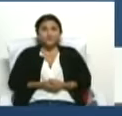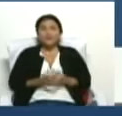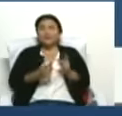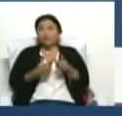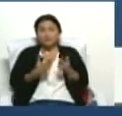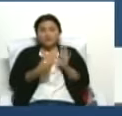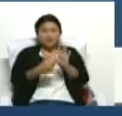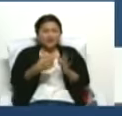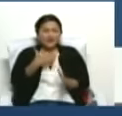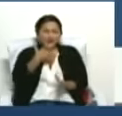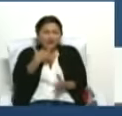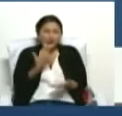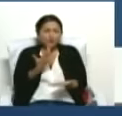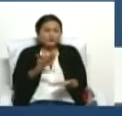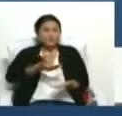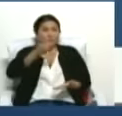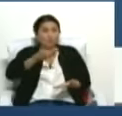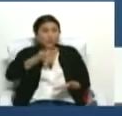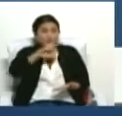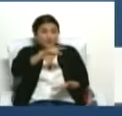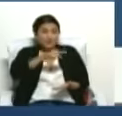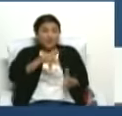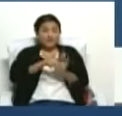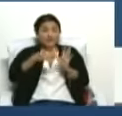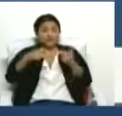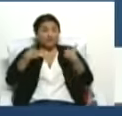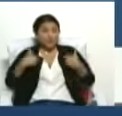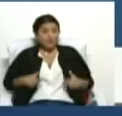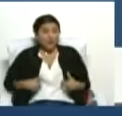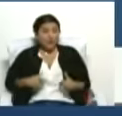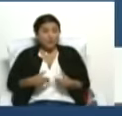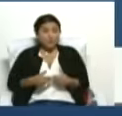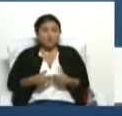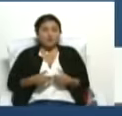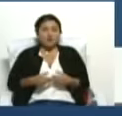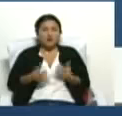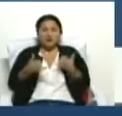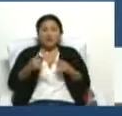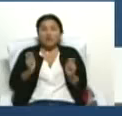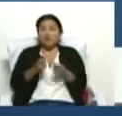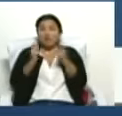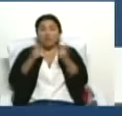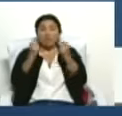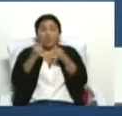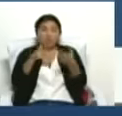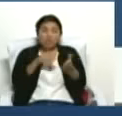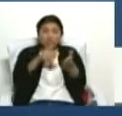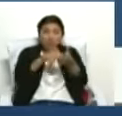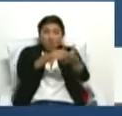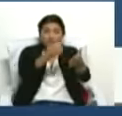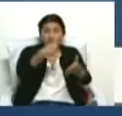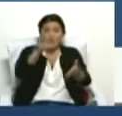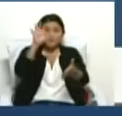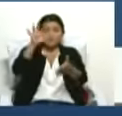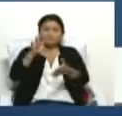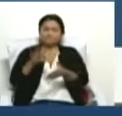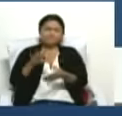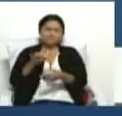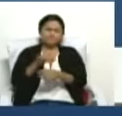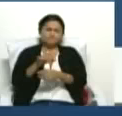sagrado, tan místico, como es el tema de los derechos humanos, para promover acciones criminales contra otro país.